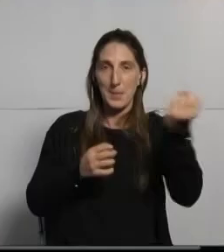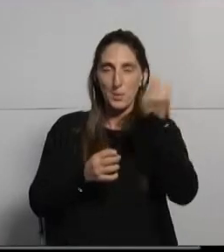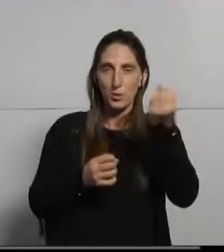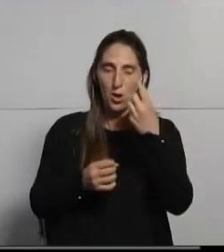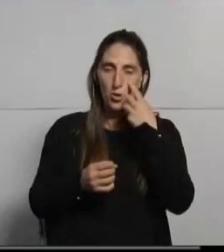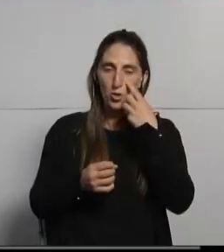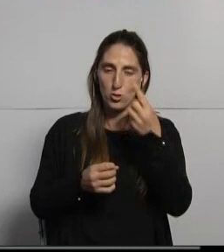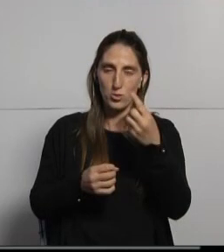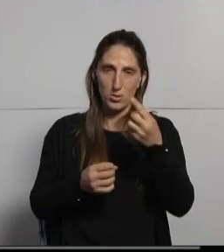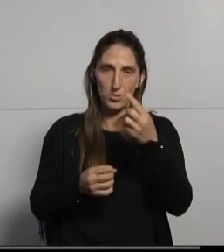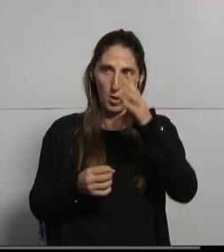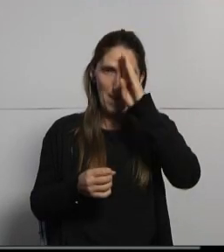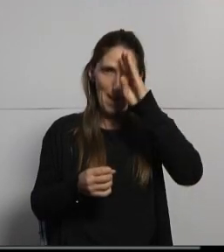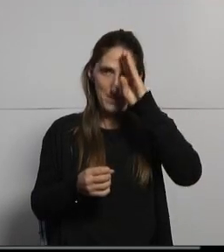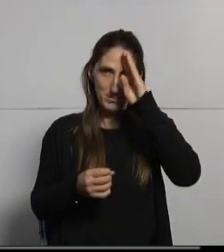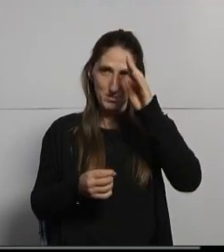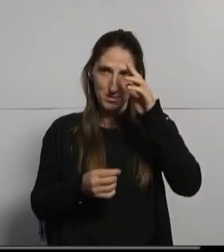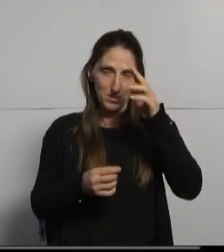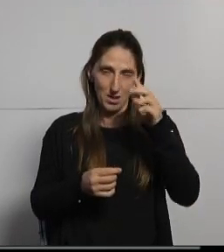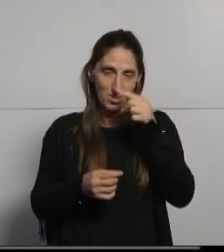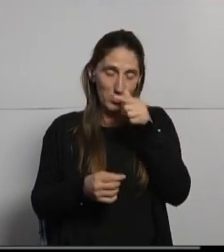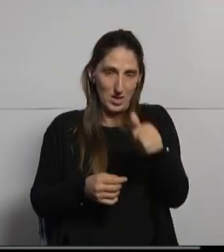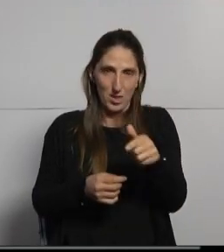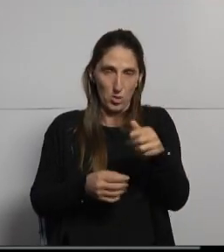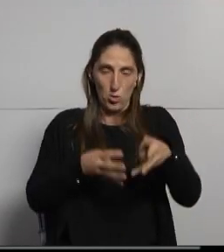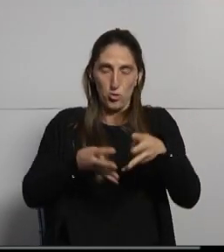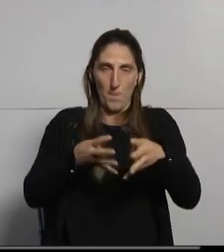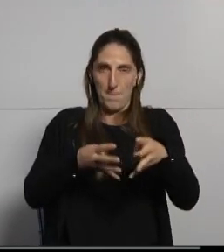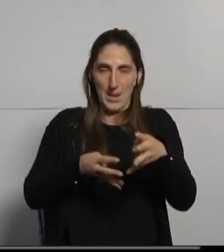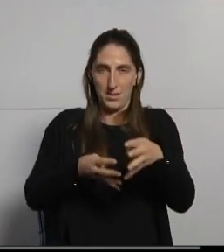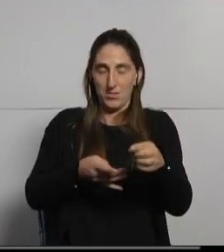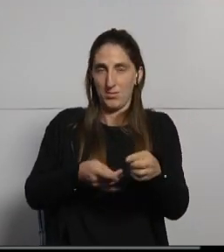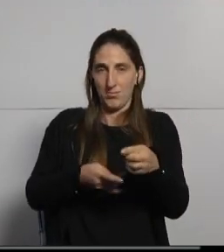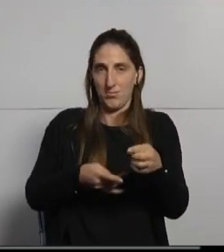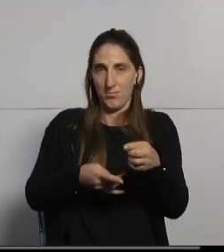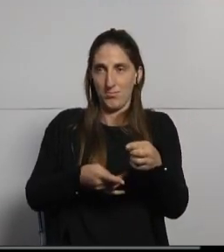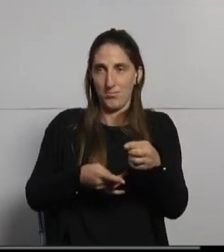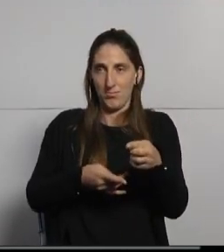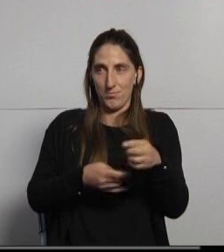conoce como aprendizaje automático, o machine learning, que básicamente se define